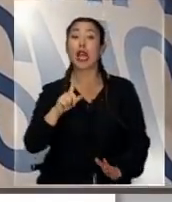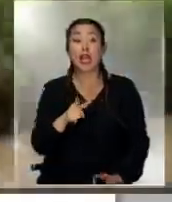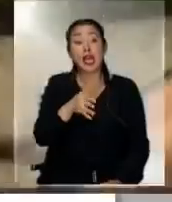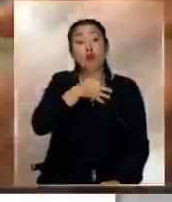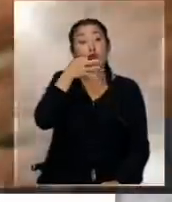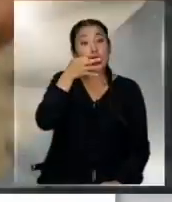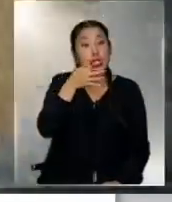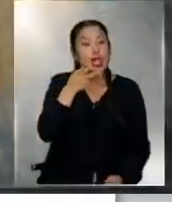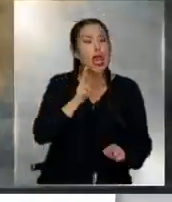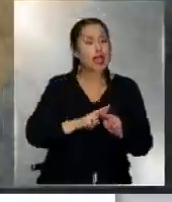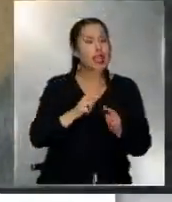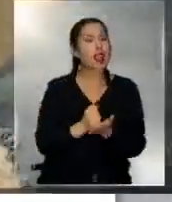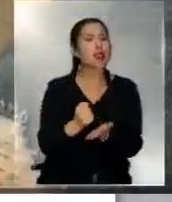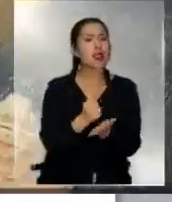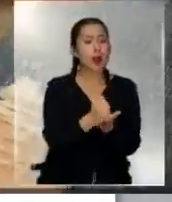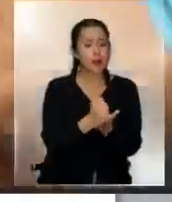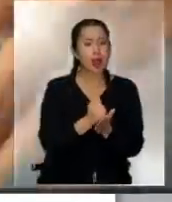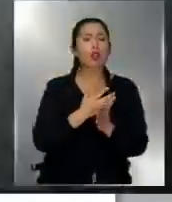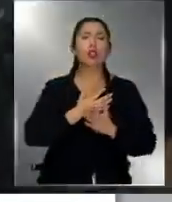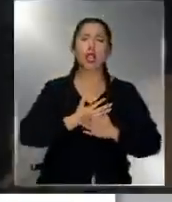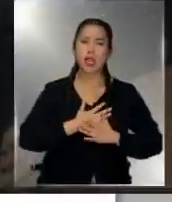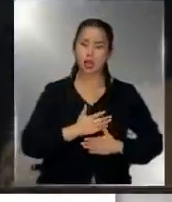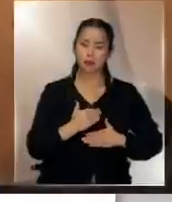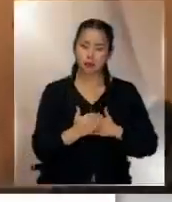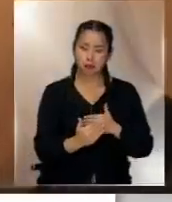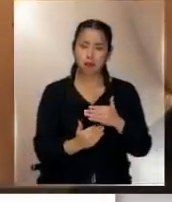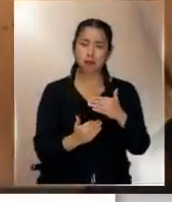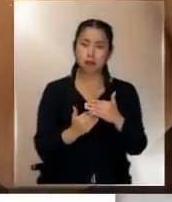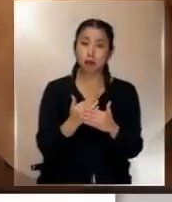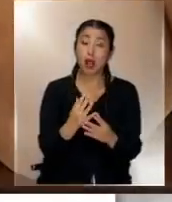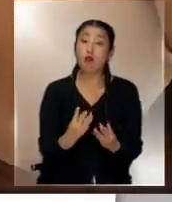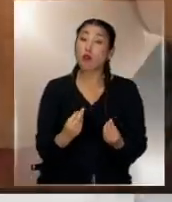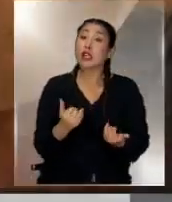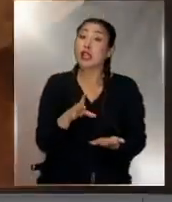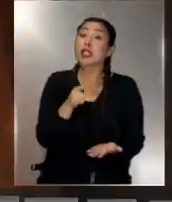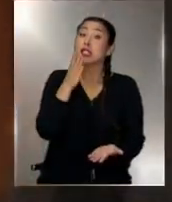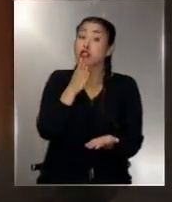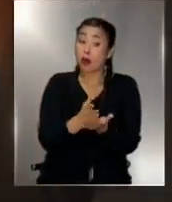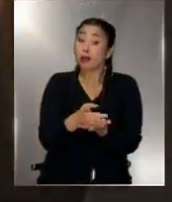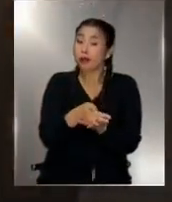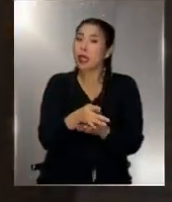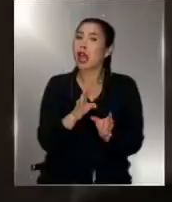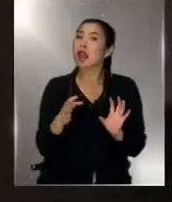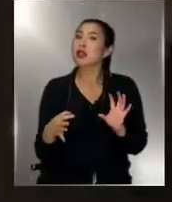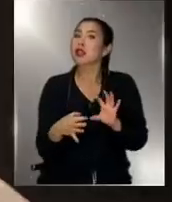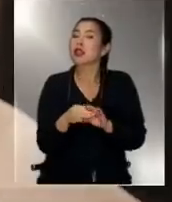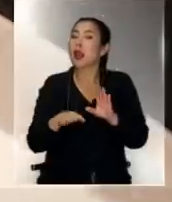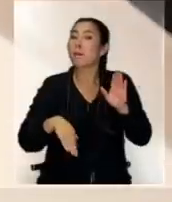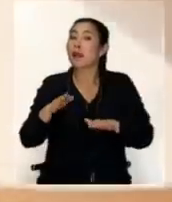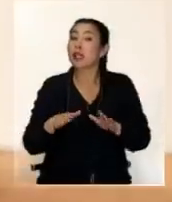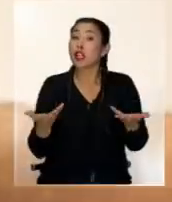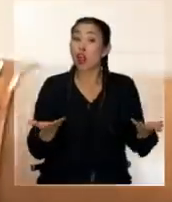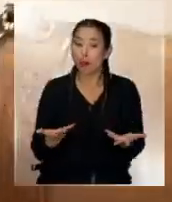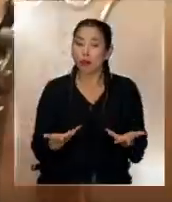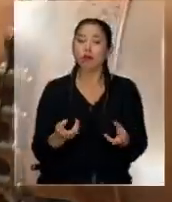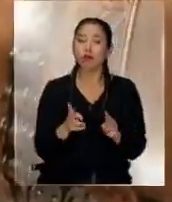es realizar el trámite pausadamente. Una buena decisión podría depender de tomarse las cosas con calma.